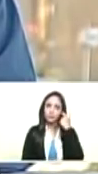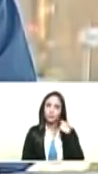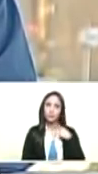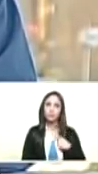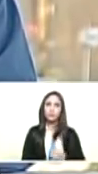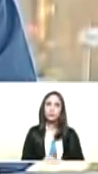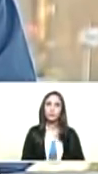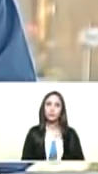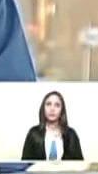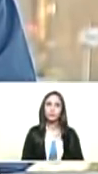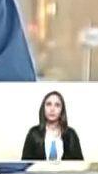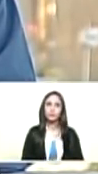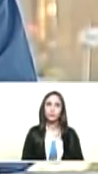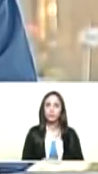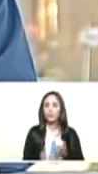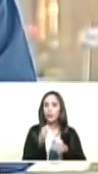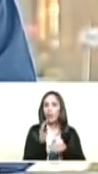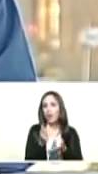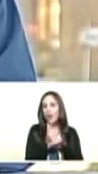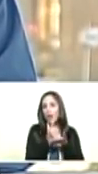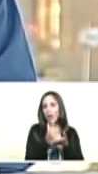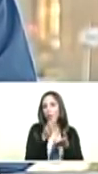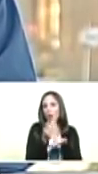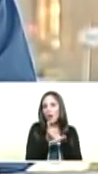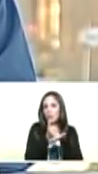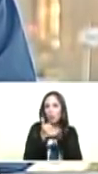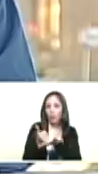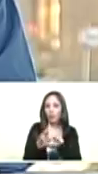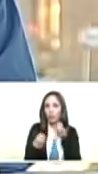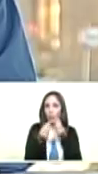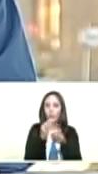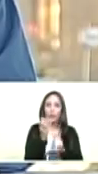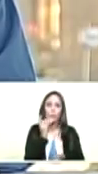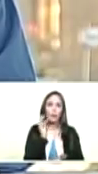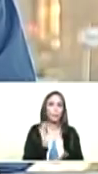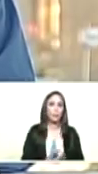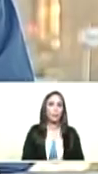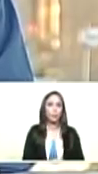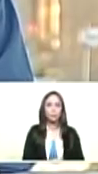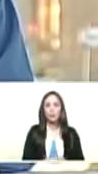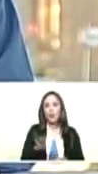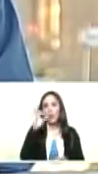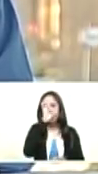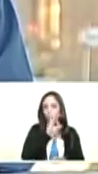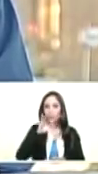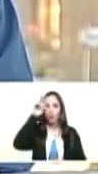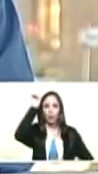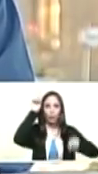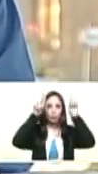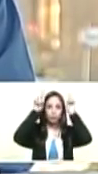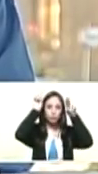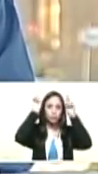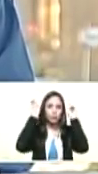semillas y proteína animal, como dijimos, el ovino, el caprino, el conejo, el